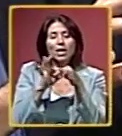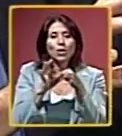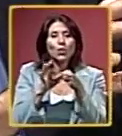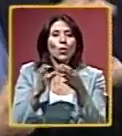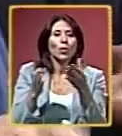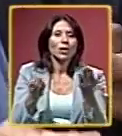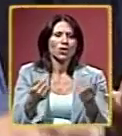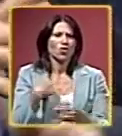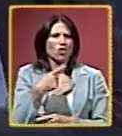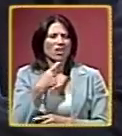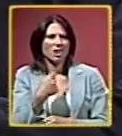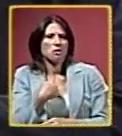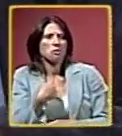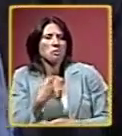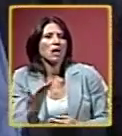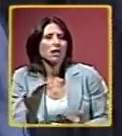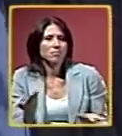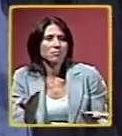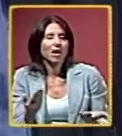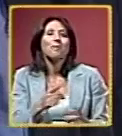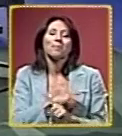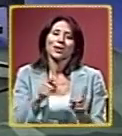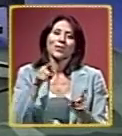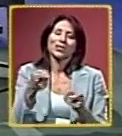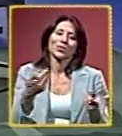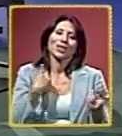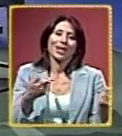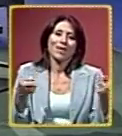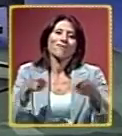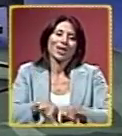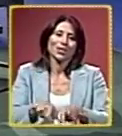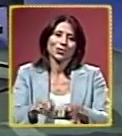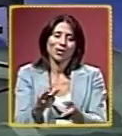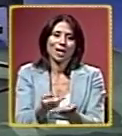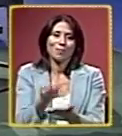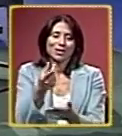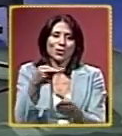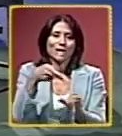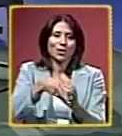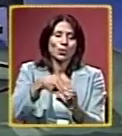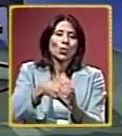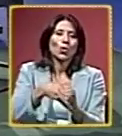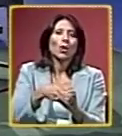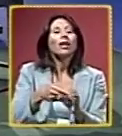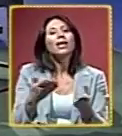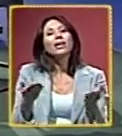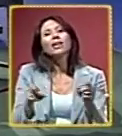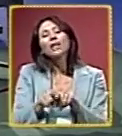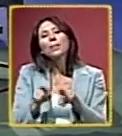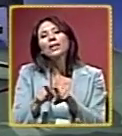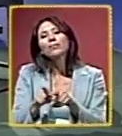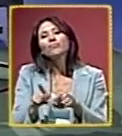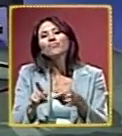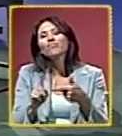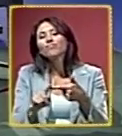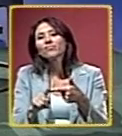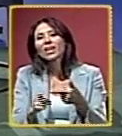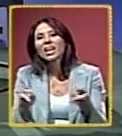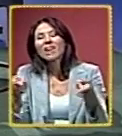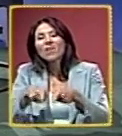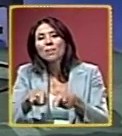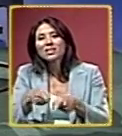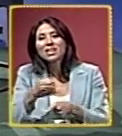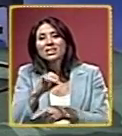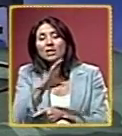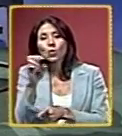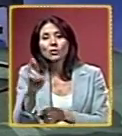a uno qué? Pero bueno, eso tiene efectos en el precio del crudo. Y está un poco, ¿qué va a pasar si es que en Costa Rica